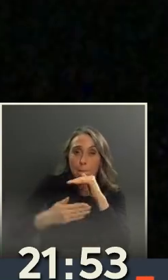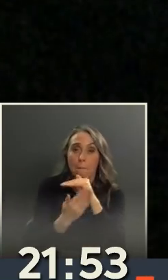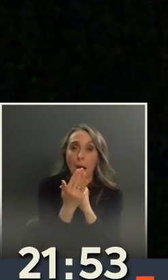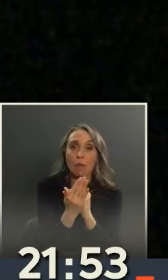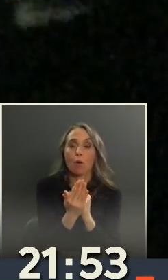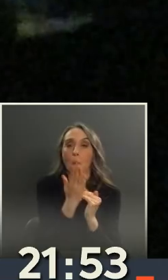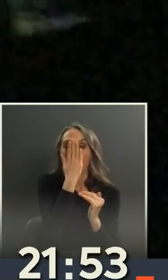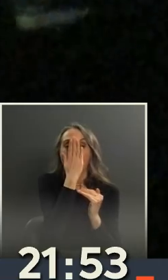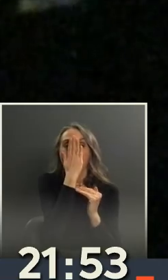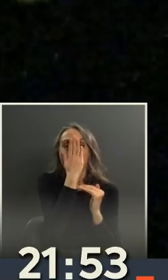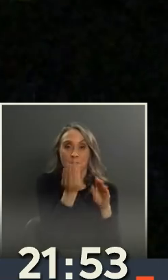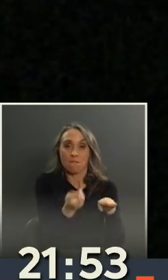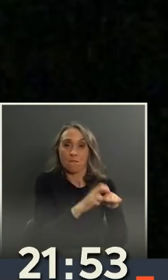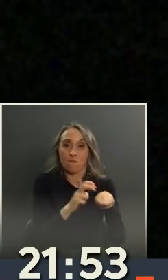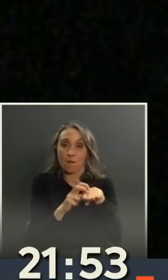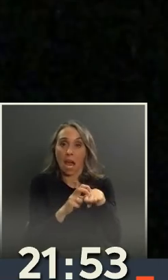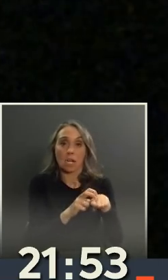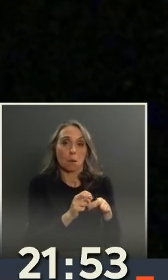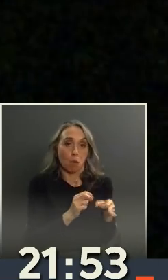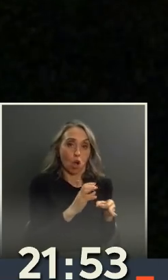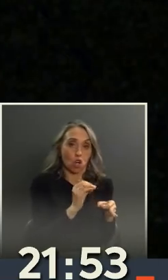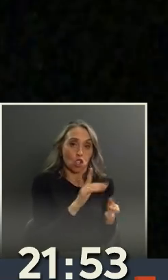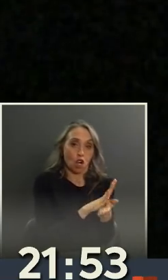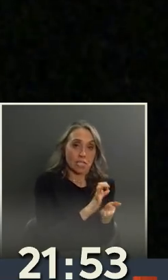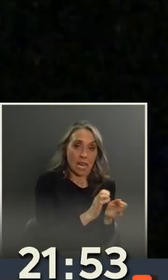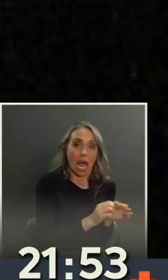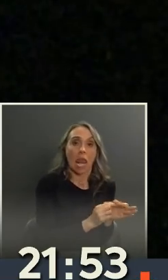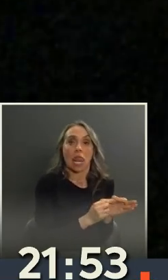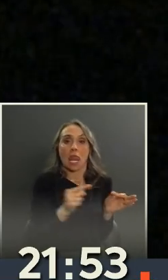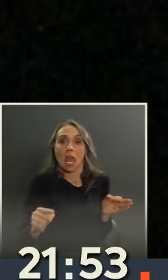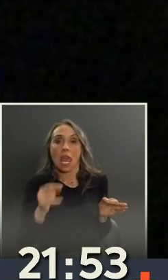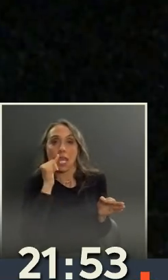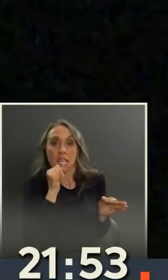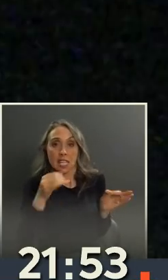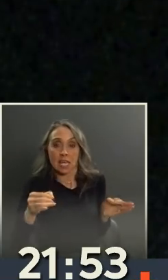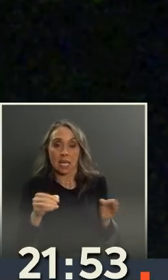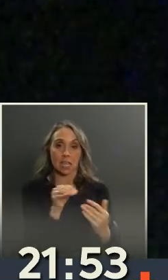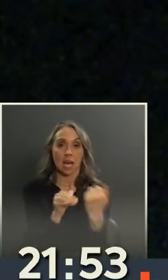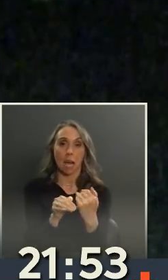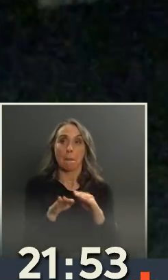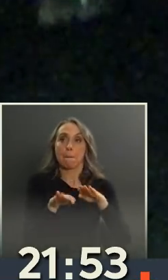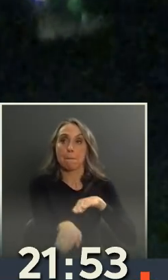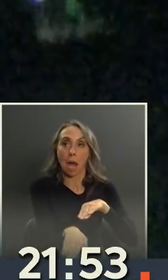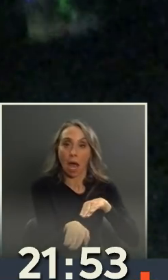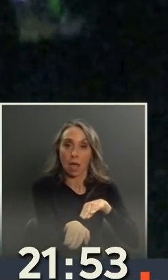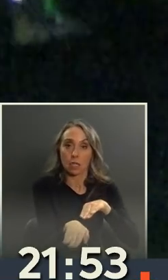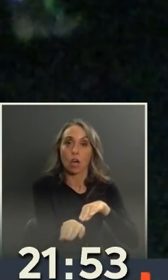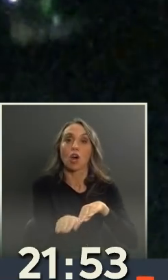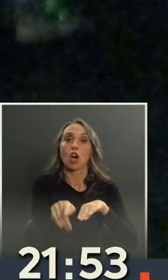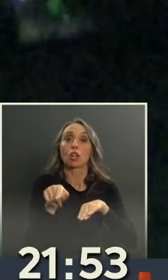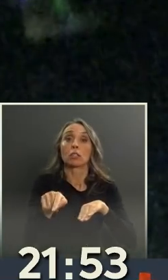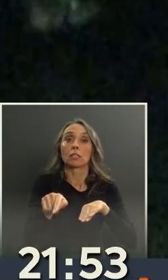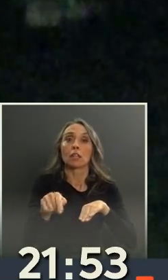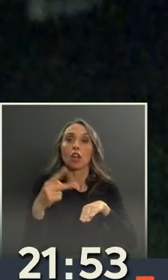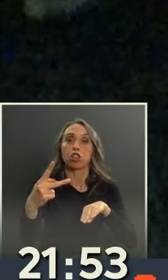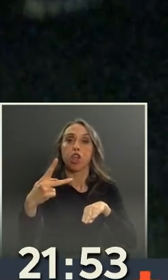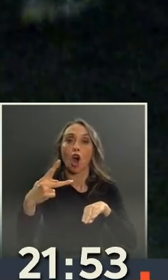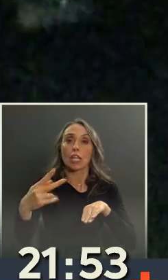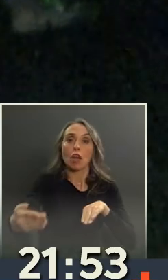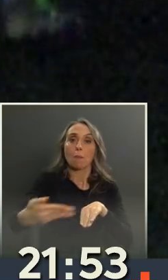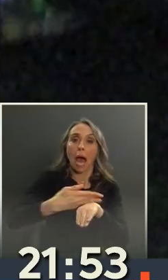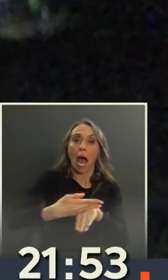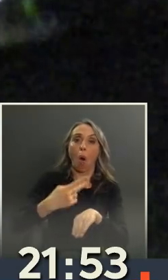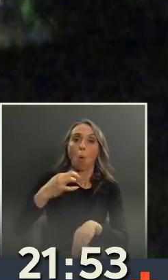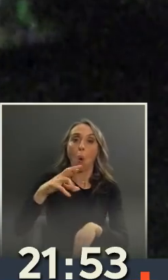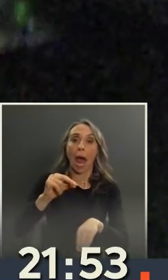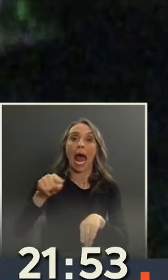trasladan inmigrantes desde Colchán y Iquique se detienen en plena carretera, dos kilómetros antes de llegar a Guara, donde existe otro